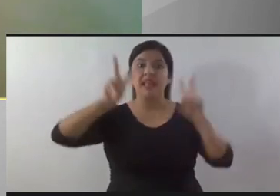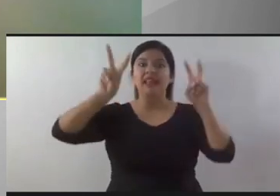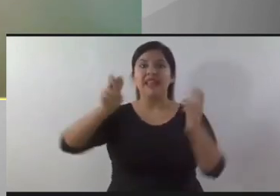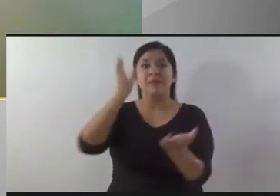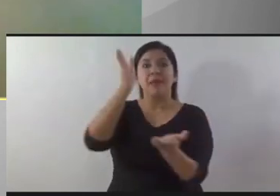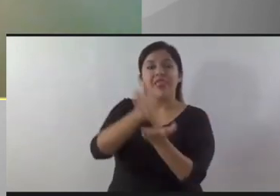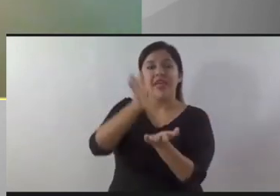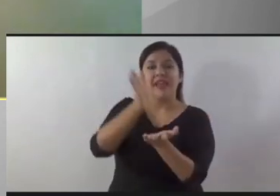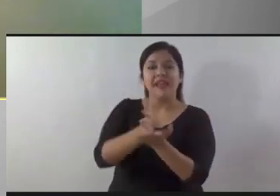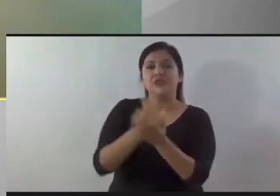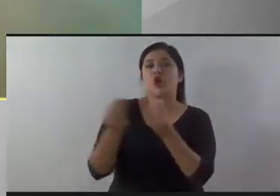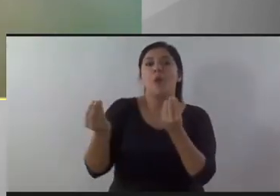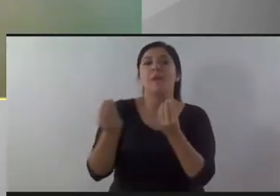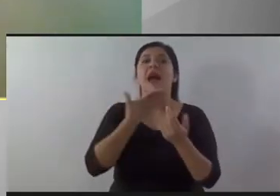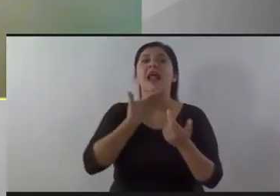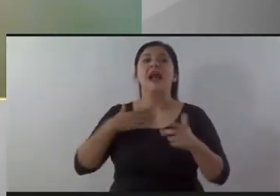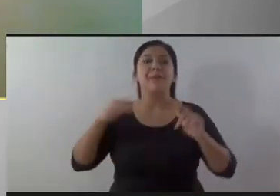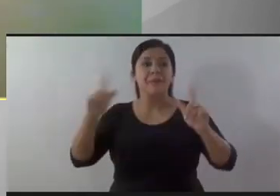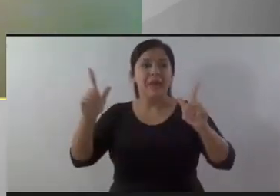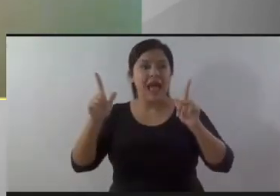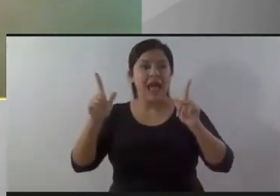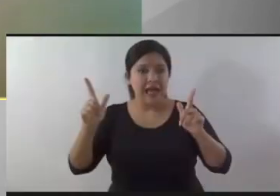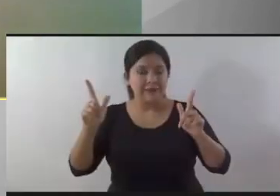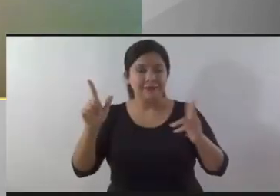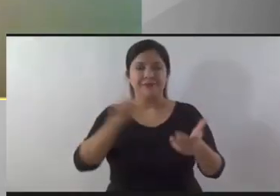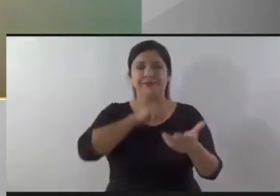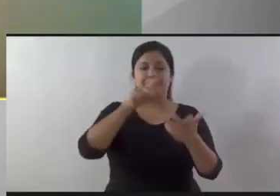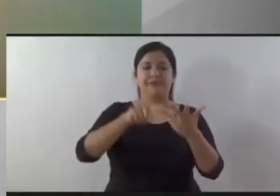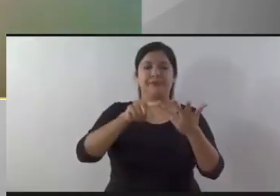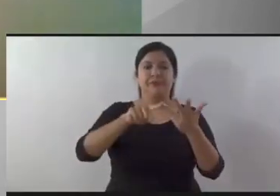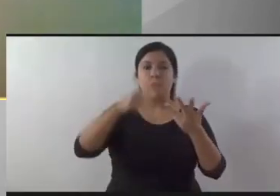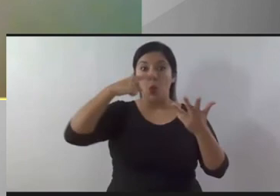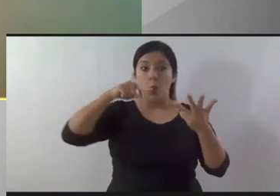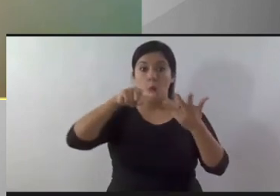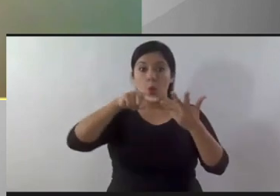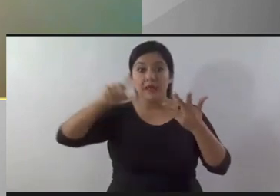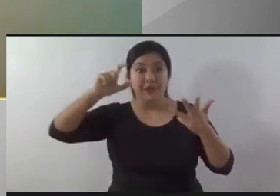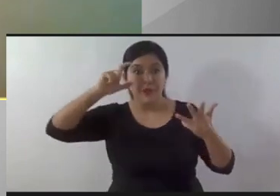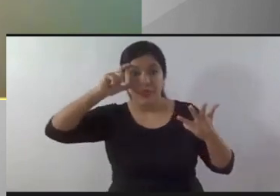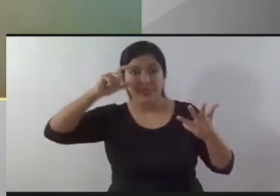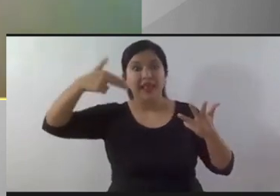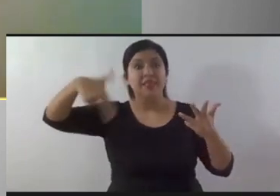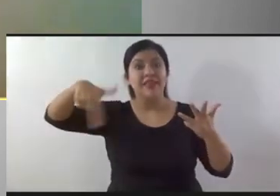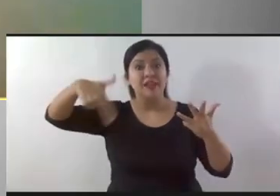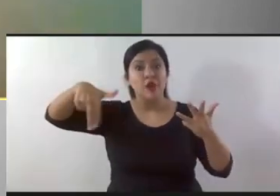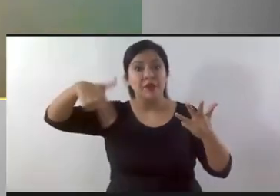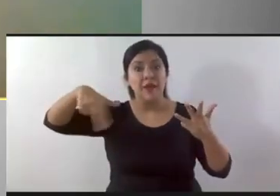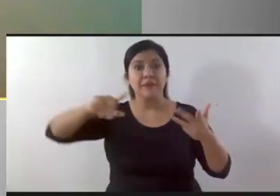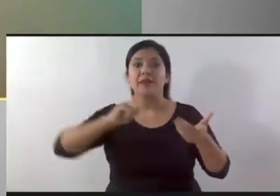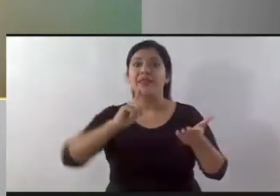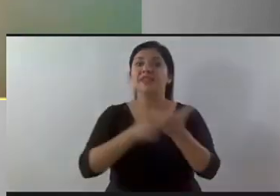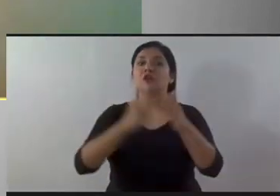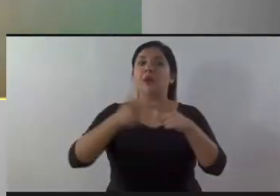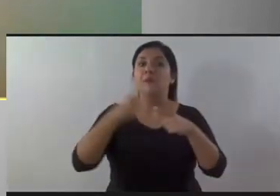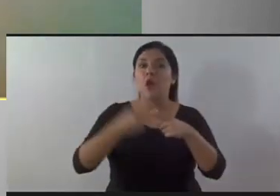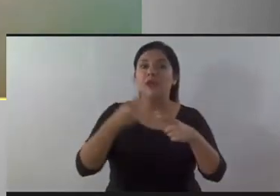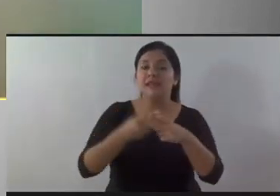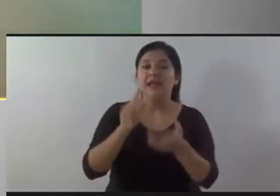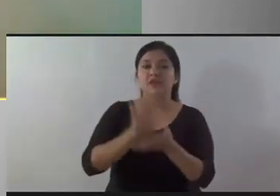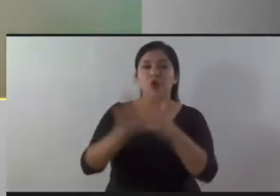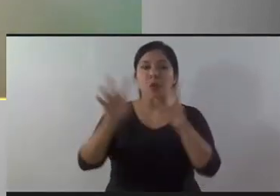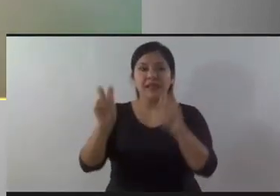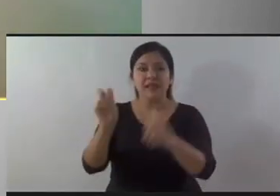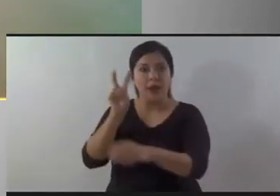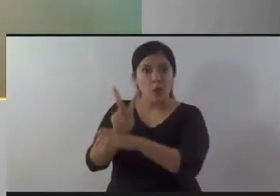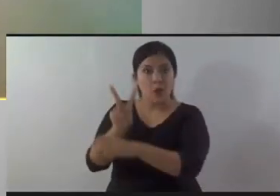Sexual y Autonomía. Y el cuarto encuentro será el 10 de noviembre, Políticas de Cuidado, Cuidar y Ser